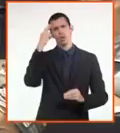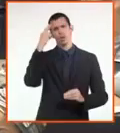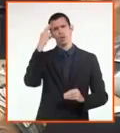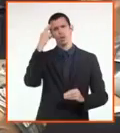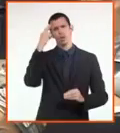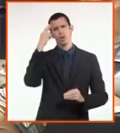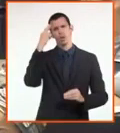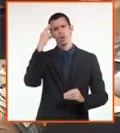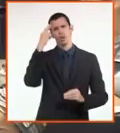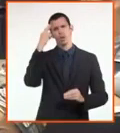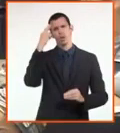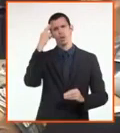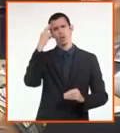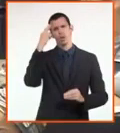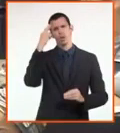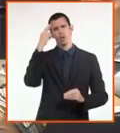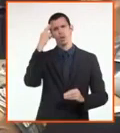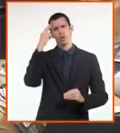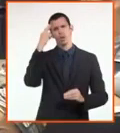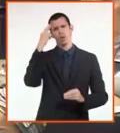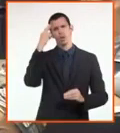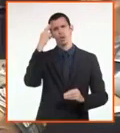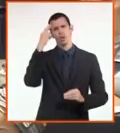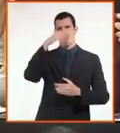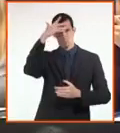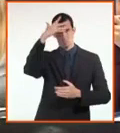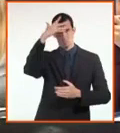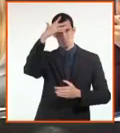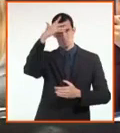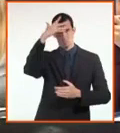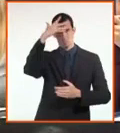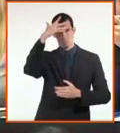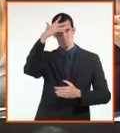encontraron sus exponentes más puros. La lucha por la patria